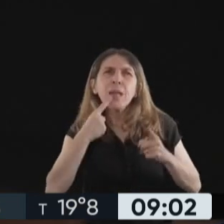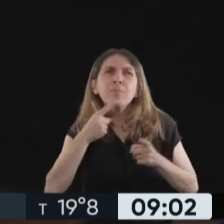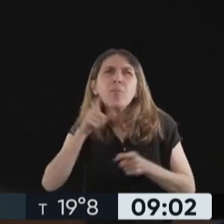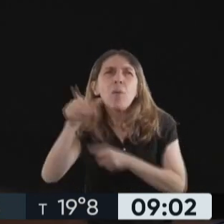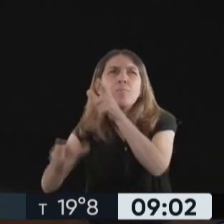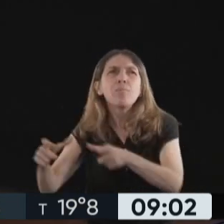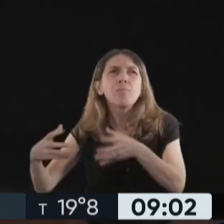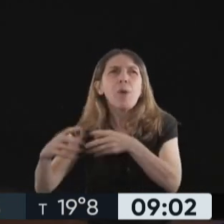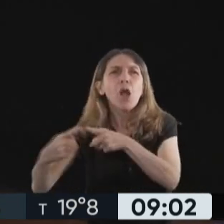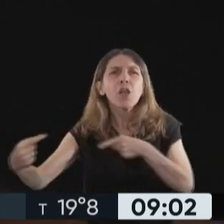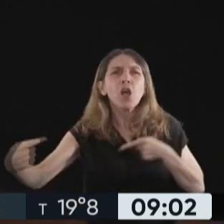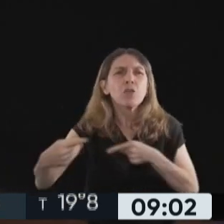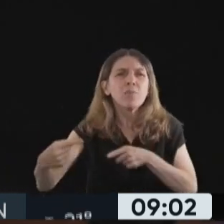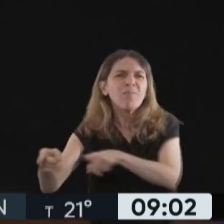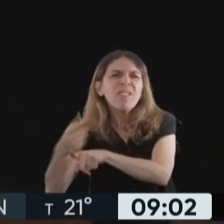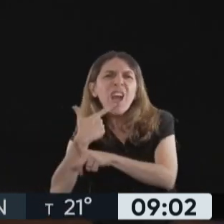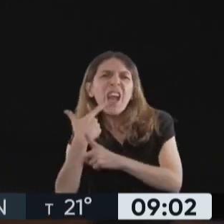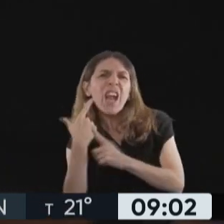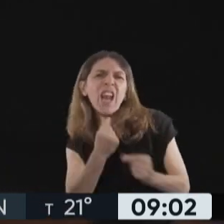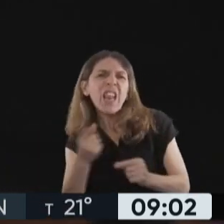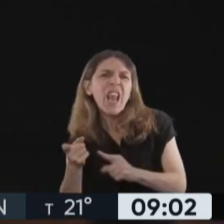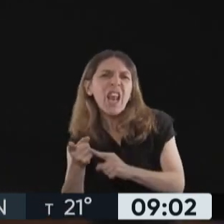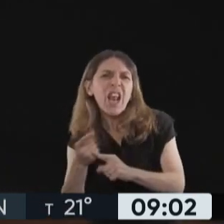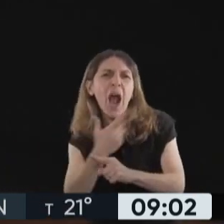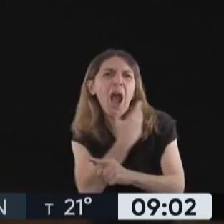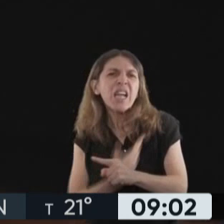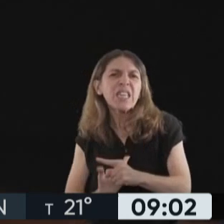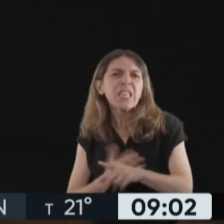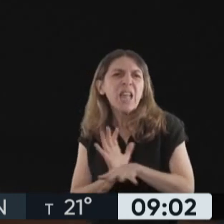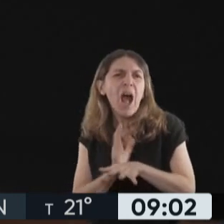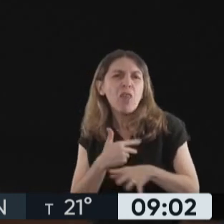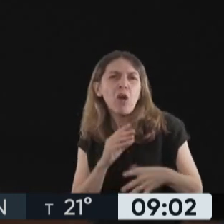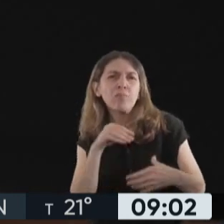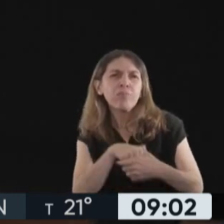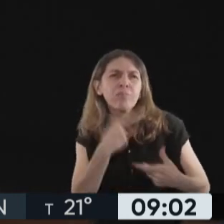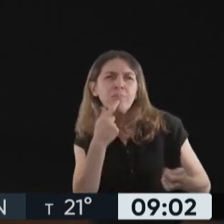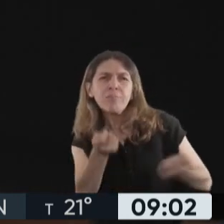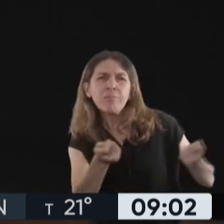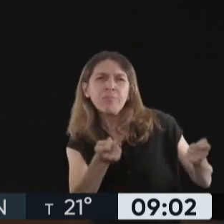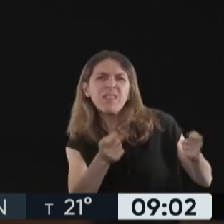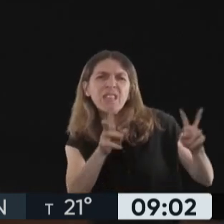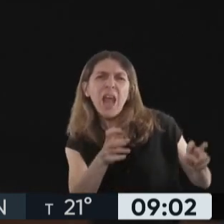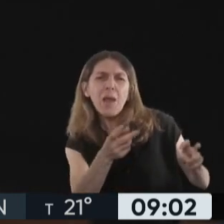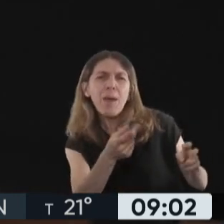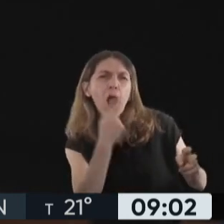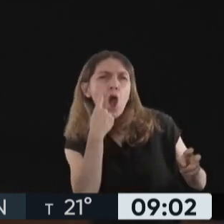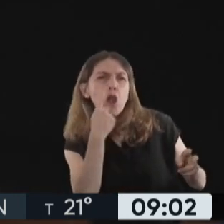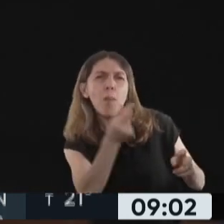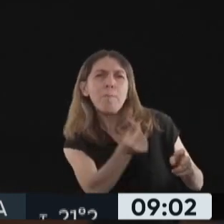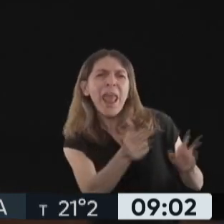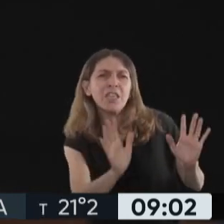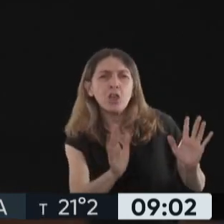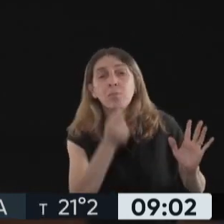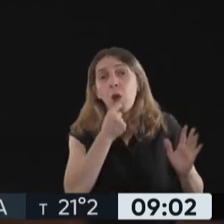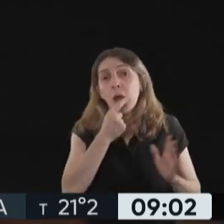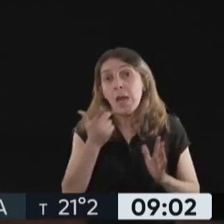oposición están criticando la intervención del Estado como moderador en el alza de precios. Por ejemplo, el